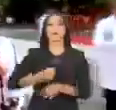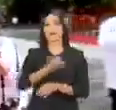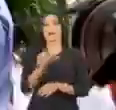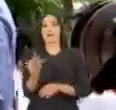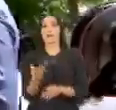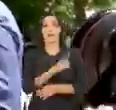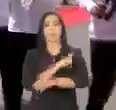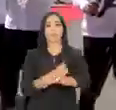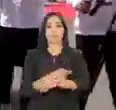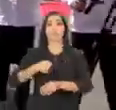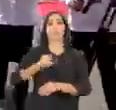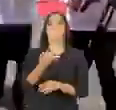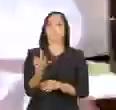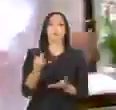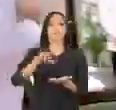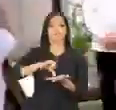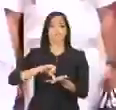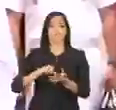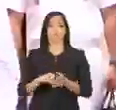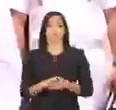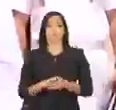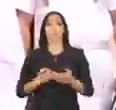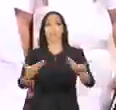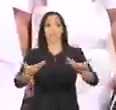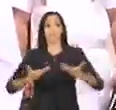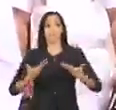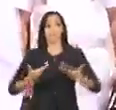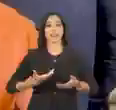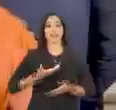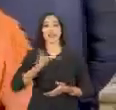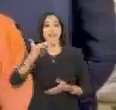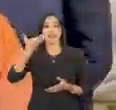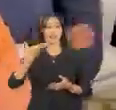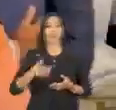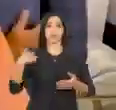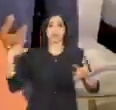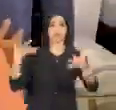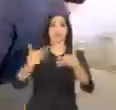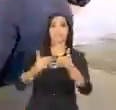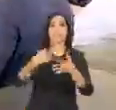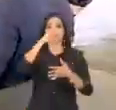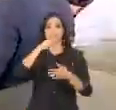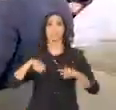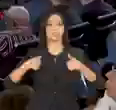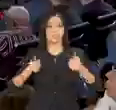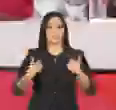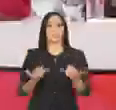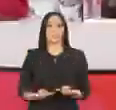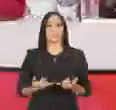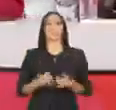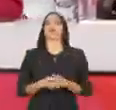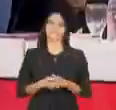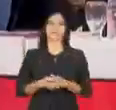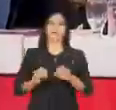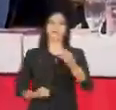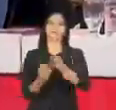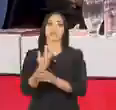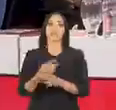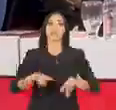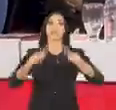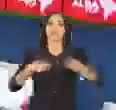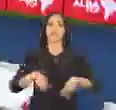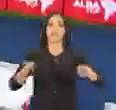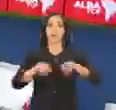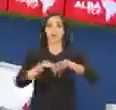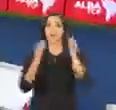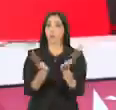mundo pluripolar, multicéntrico, que traen el aliento de siglos, hasta de milenios ya. Va surgiendo los